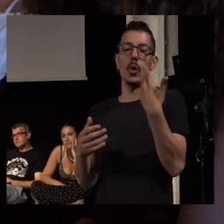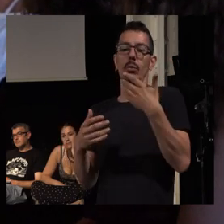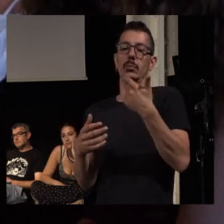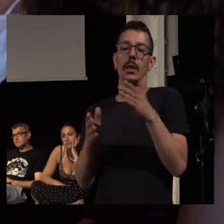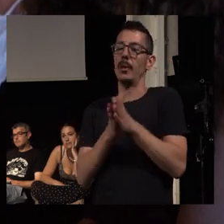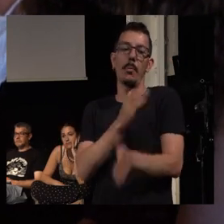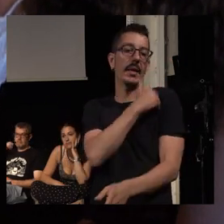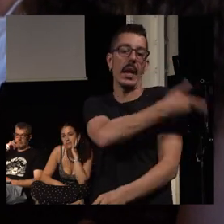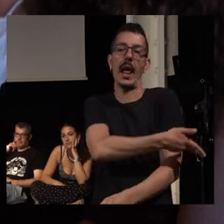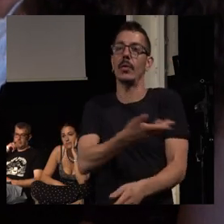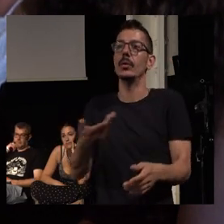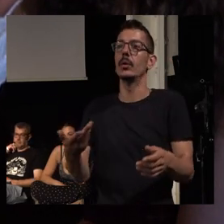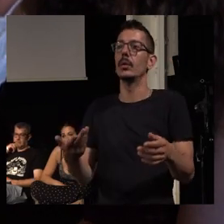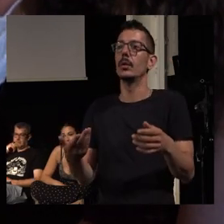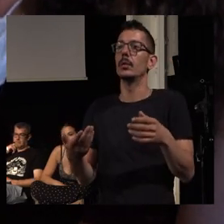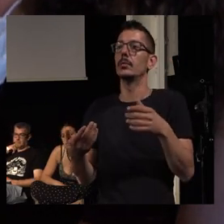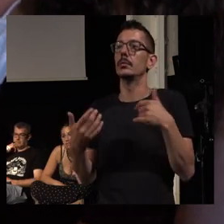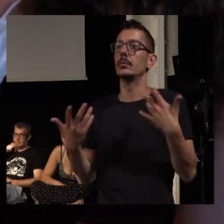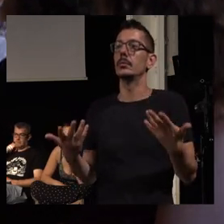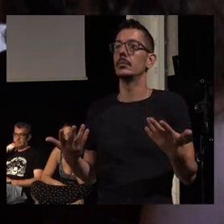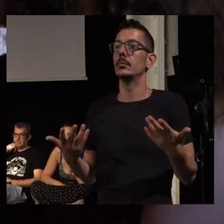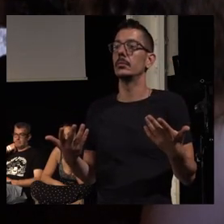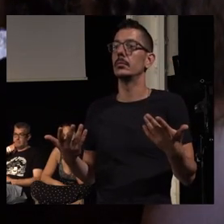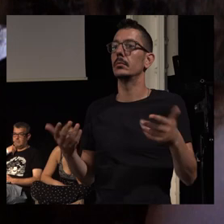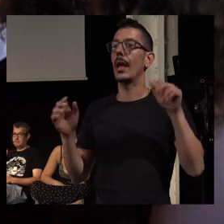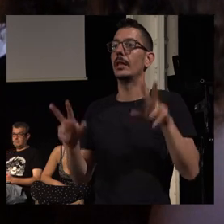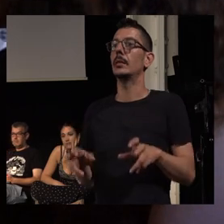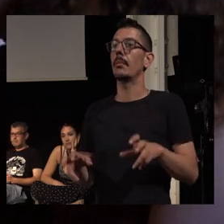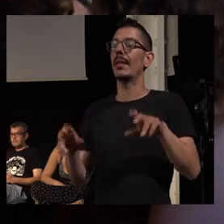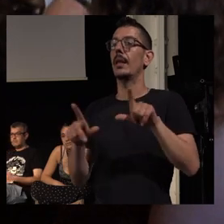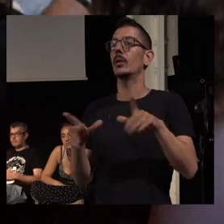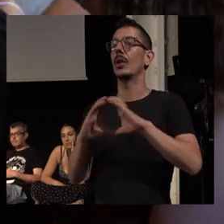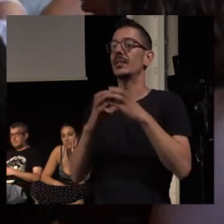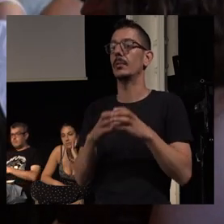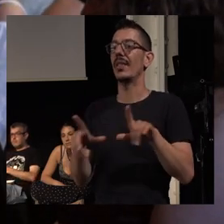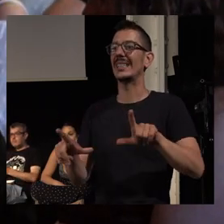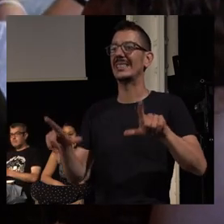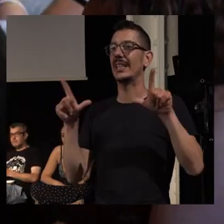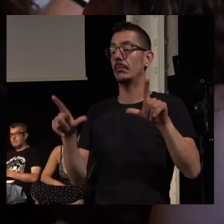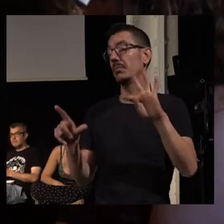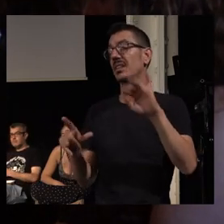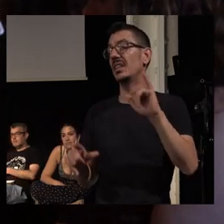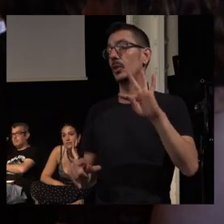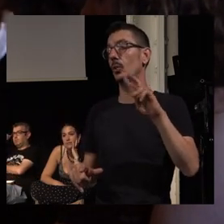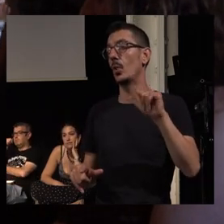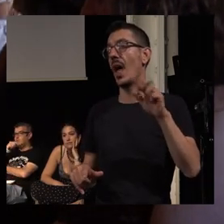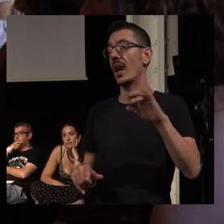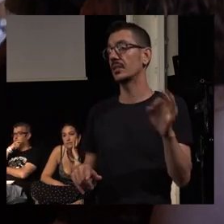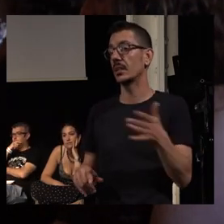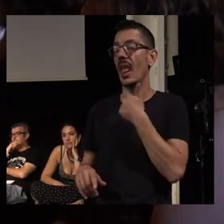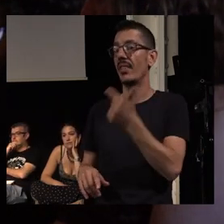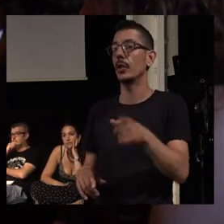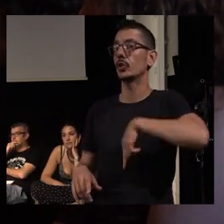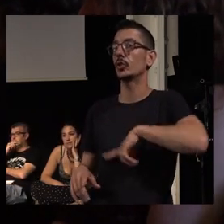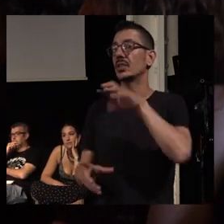mucho de la información que ha conseguido del colectivo y de las titulares. Es decir, porque somos personas que estamos dentro del colectivo, que trabajamos